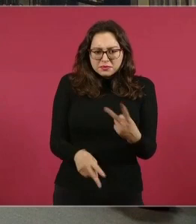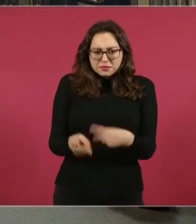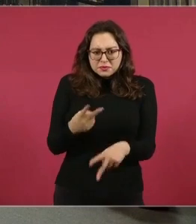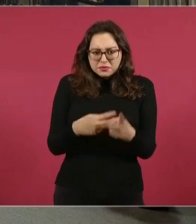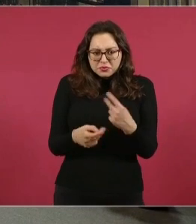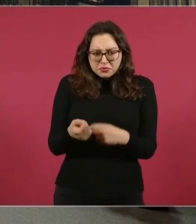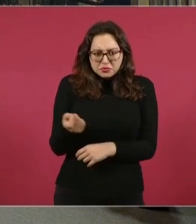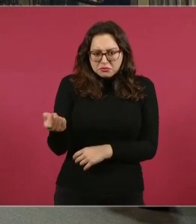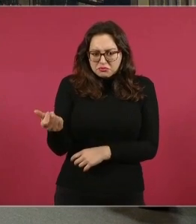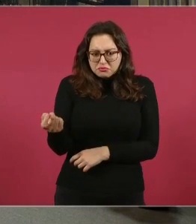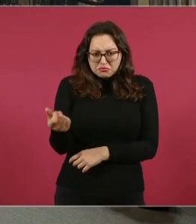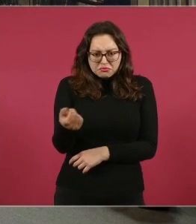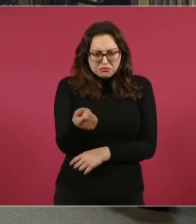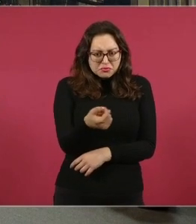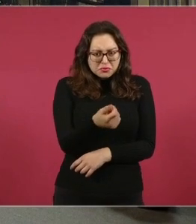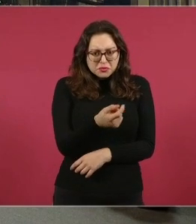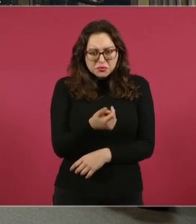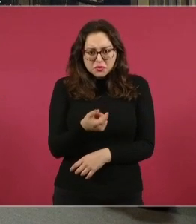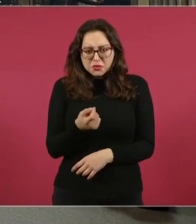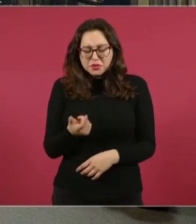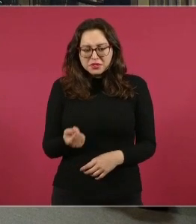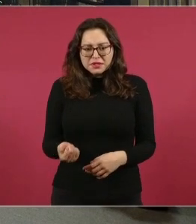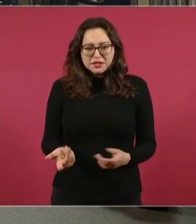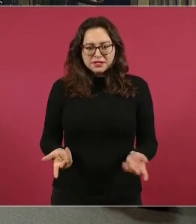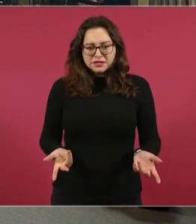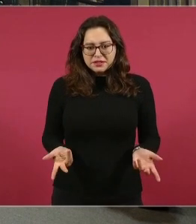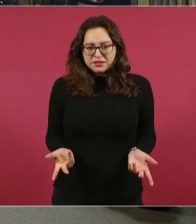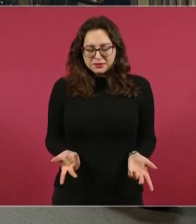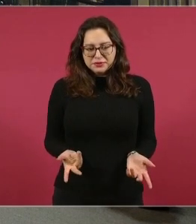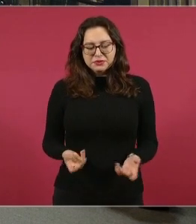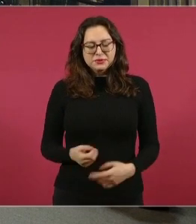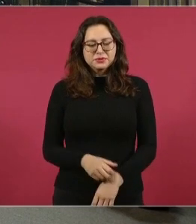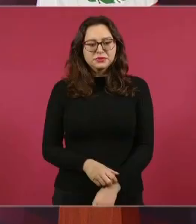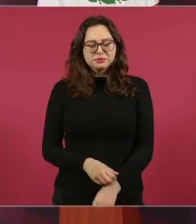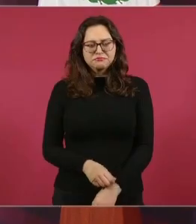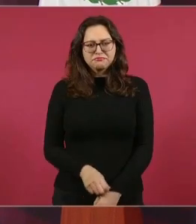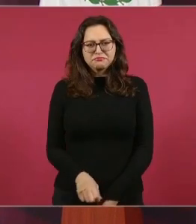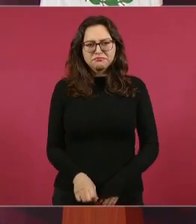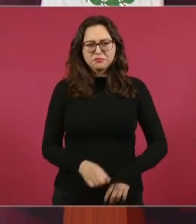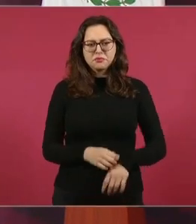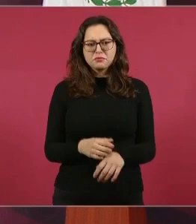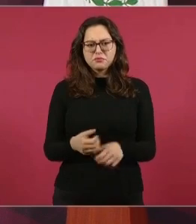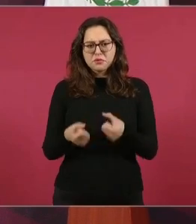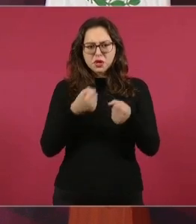en este día de conferencia, porque